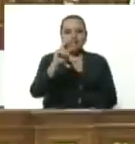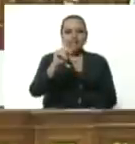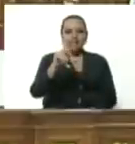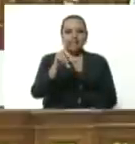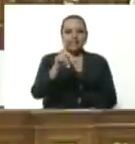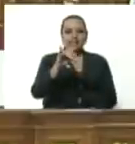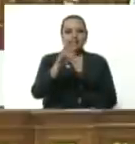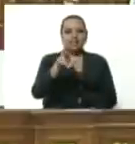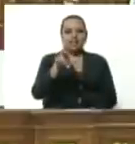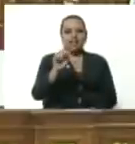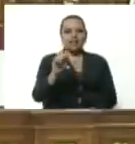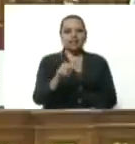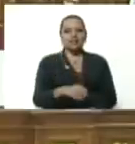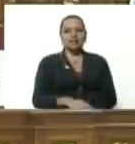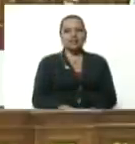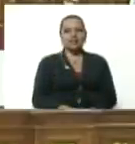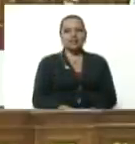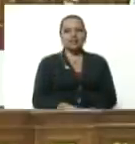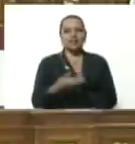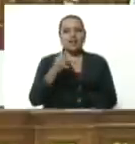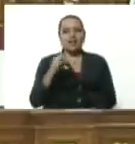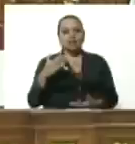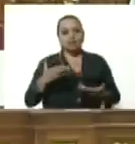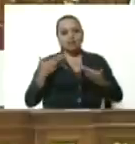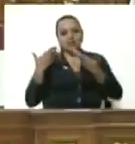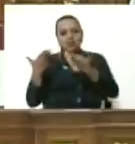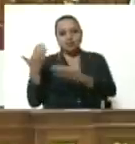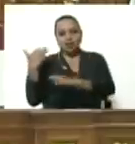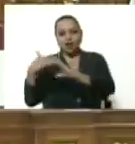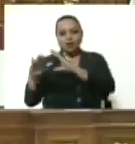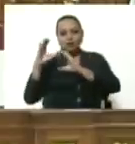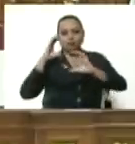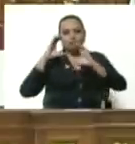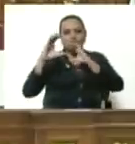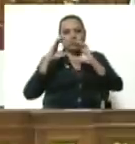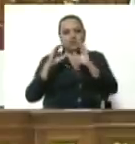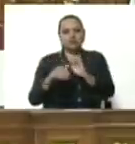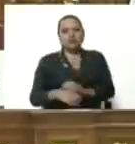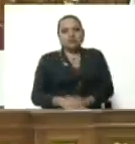Alfonso ha dirigido, enviado